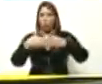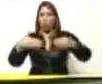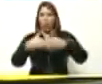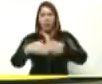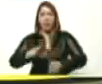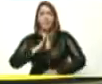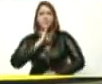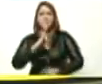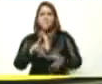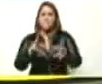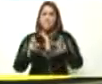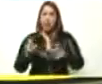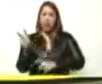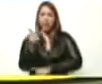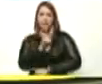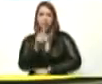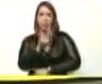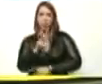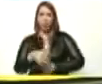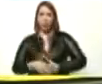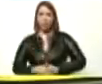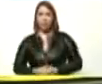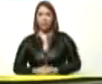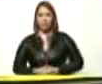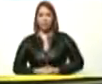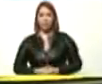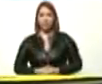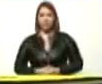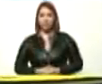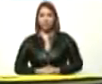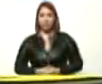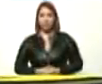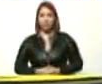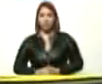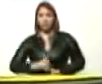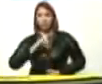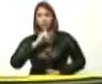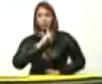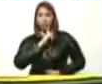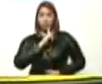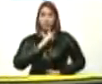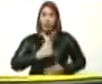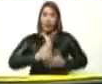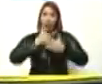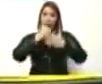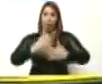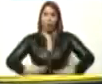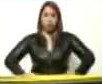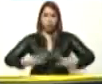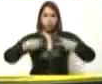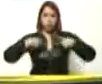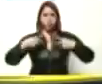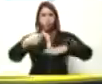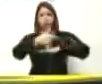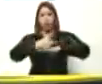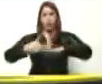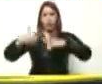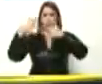bancarias, de Venezuela, y de la, llamada ayuda humanitaria, del gobierno de Estados Unidos,